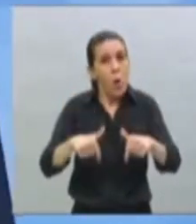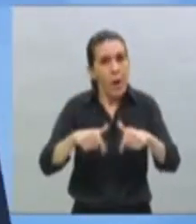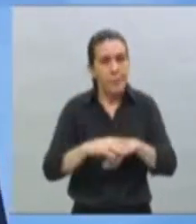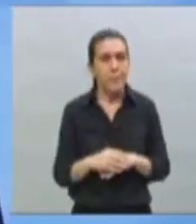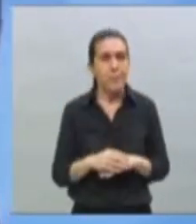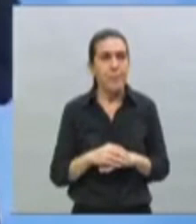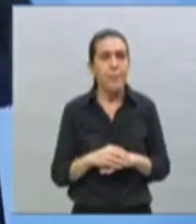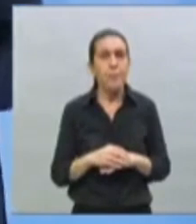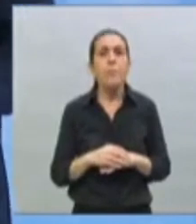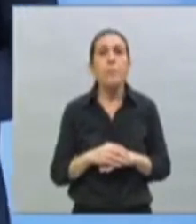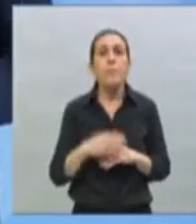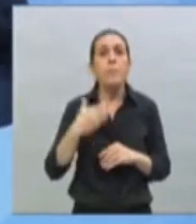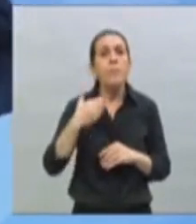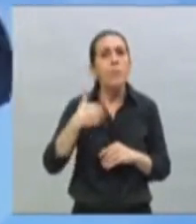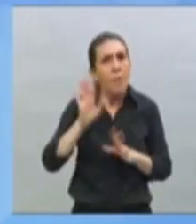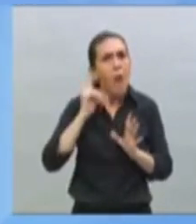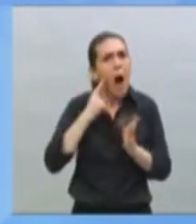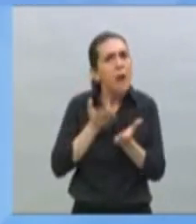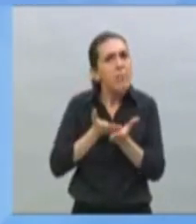vamos a seguir